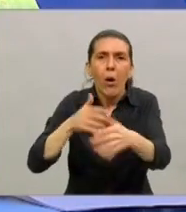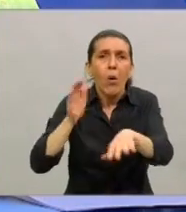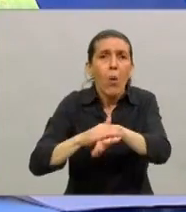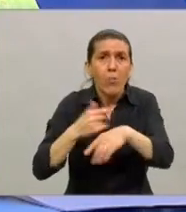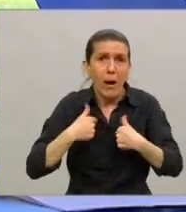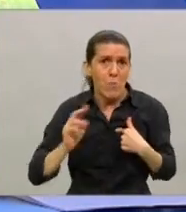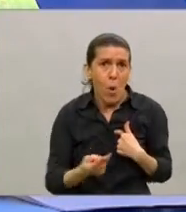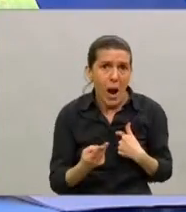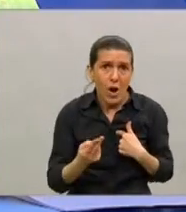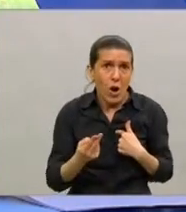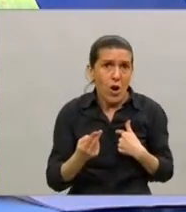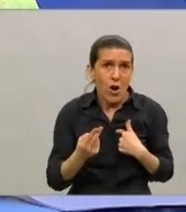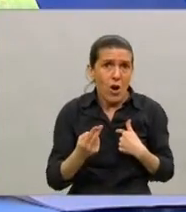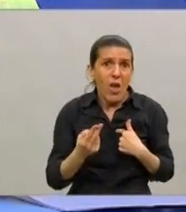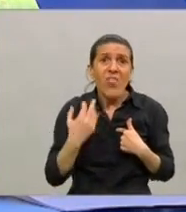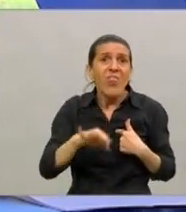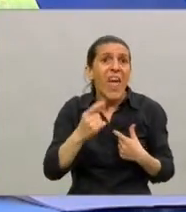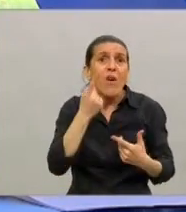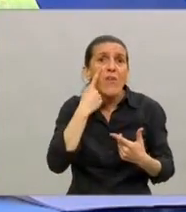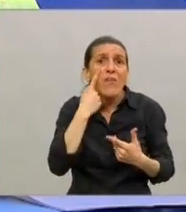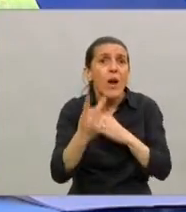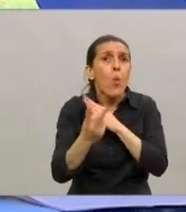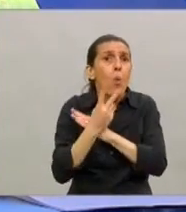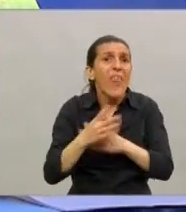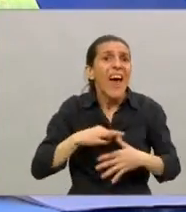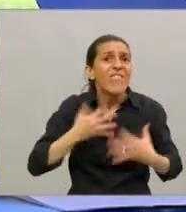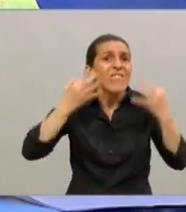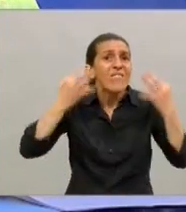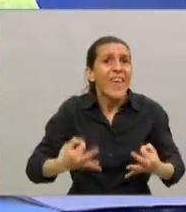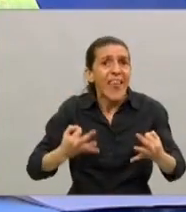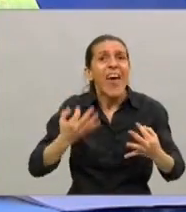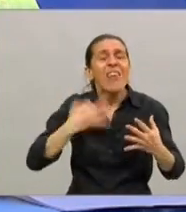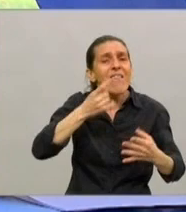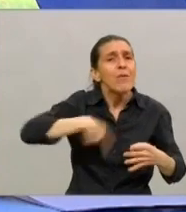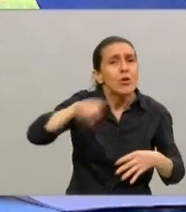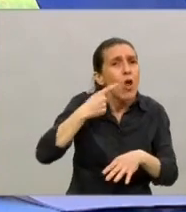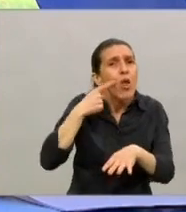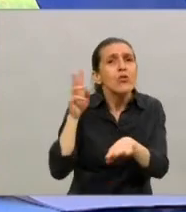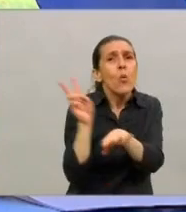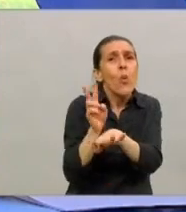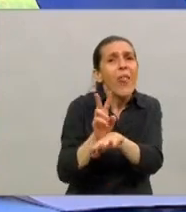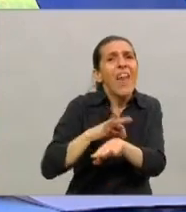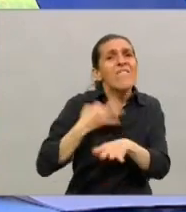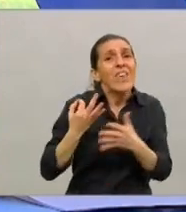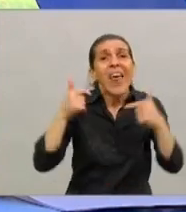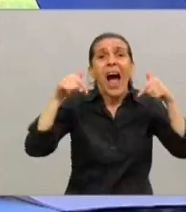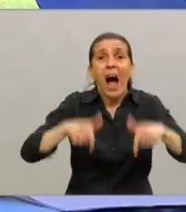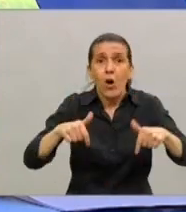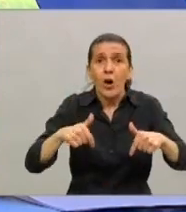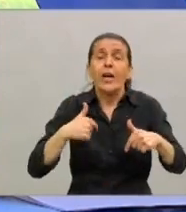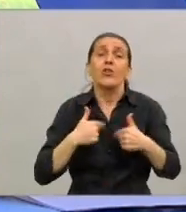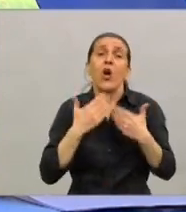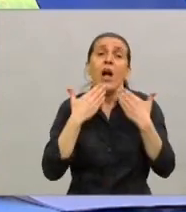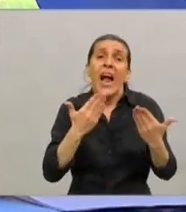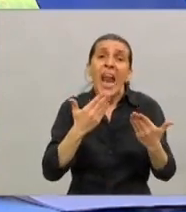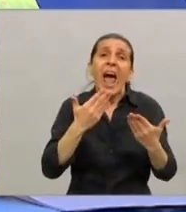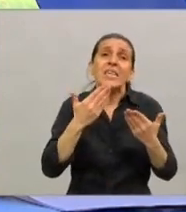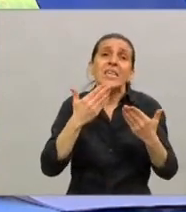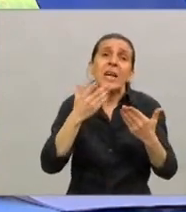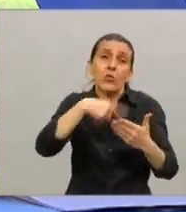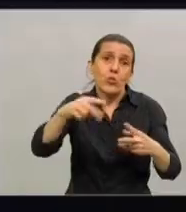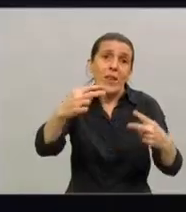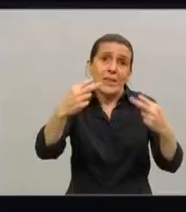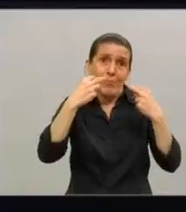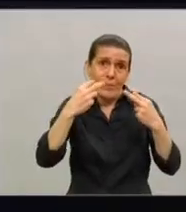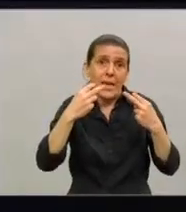Para ser libres hay que vivir. Cuidemos la vida. Es lo que debemos hacer ahora. Yo le doy las gracias por su atención y